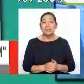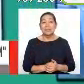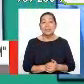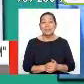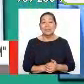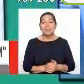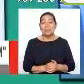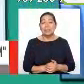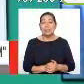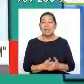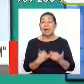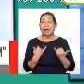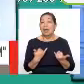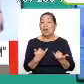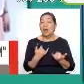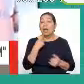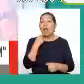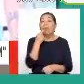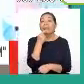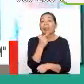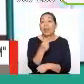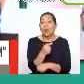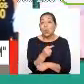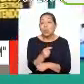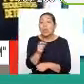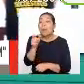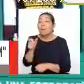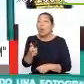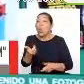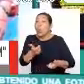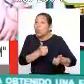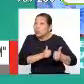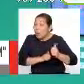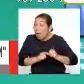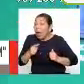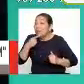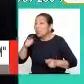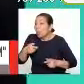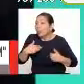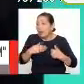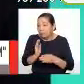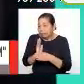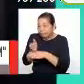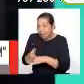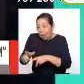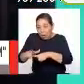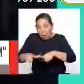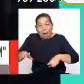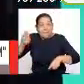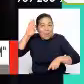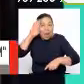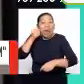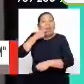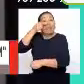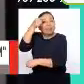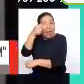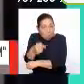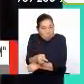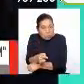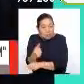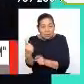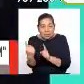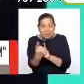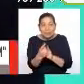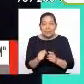investigaciones policiales. Es la denuncia de las víctimas. Acá, en la Dirección de Investigación Criminal, se personalizan